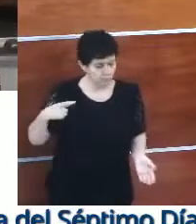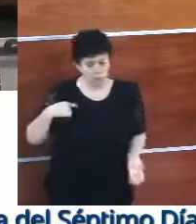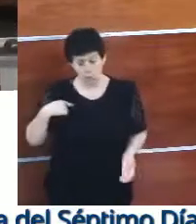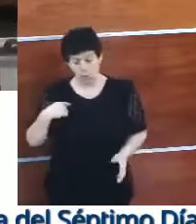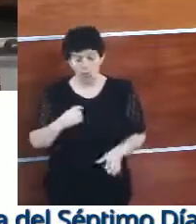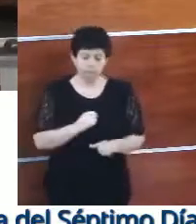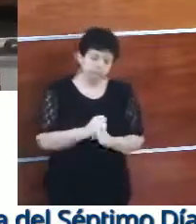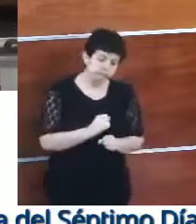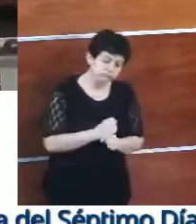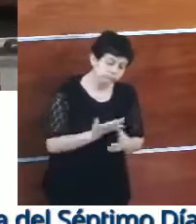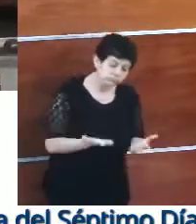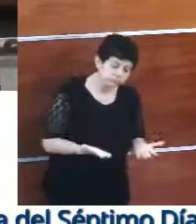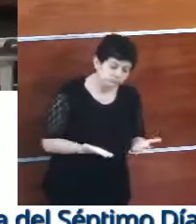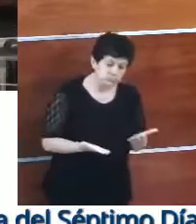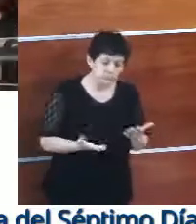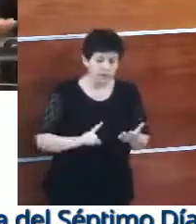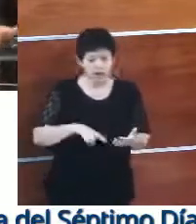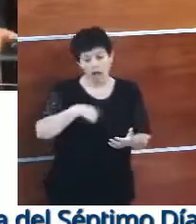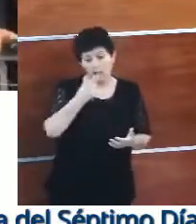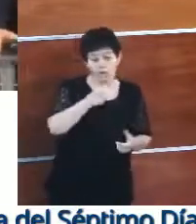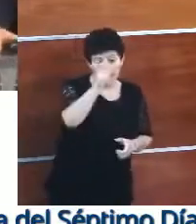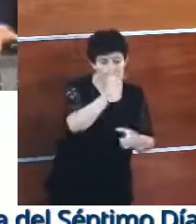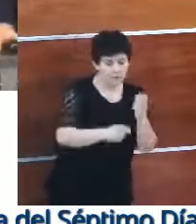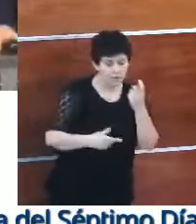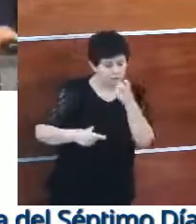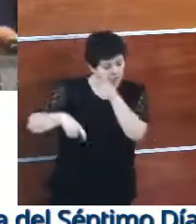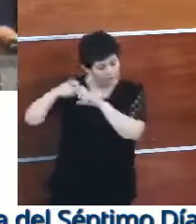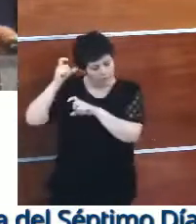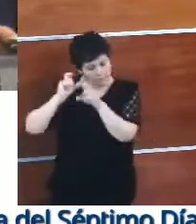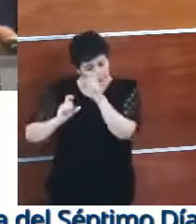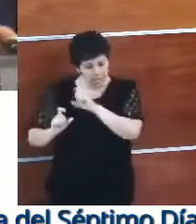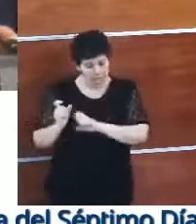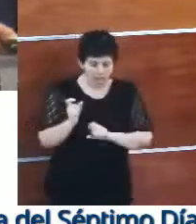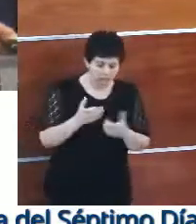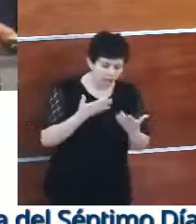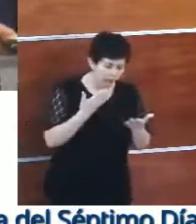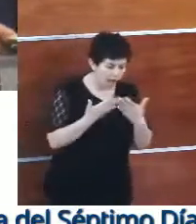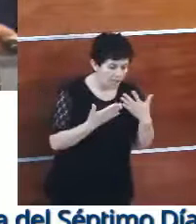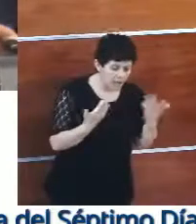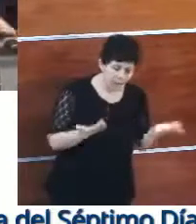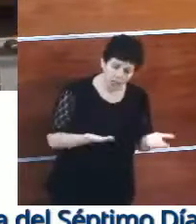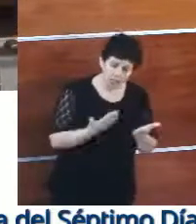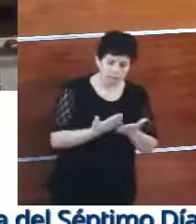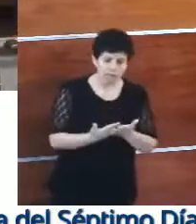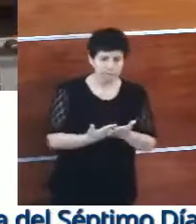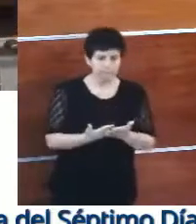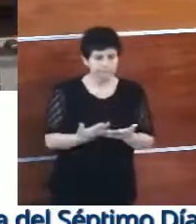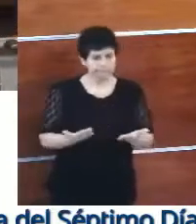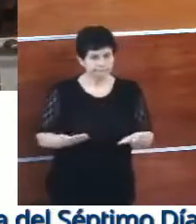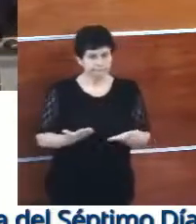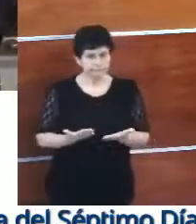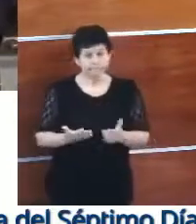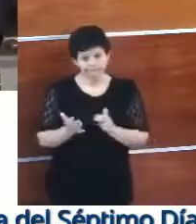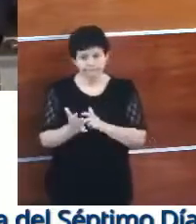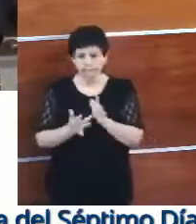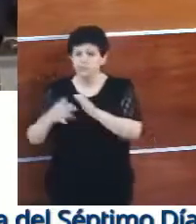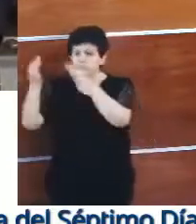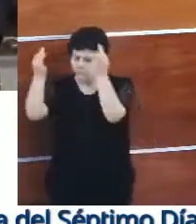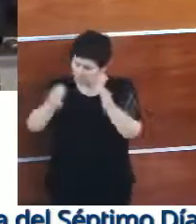¿Trabajando? ¿Hablando de mi experiencia de vida con Dios a otros? ¿Saben? Jesús viene.